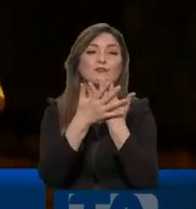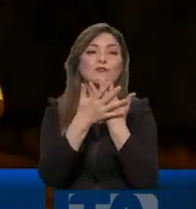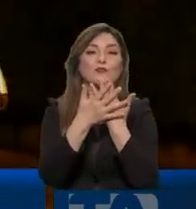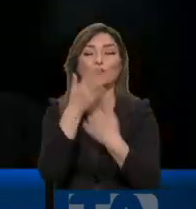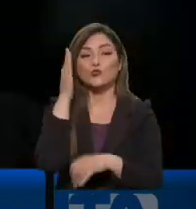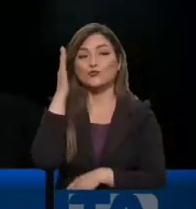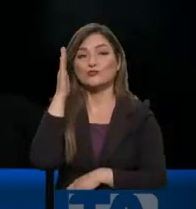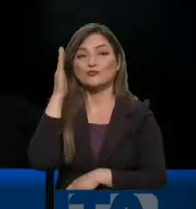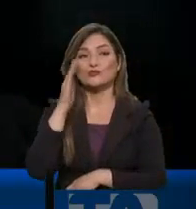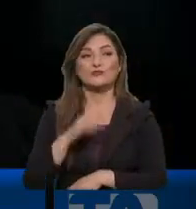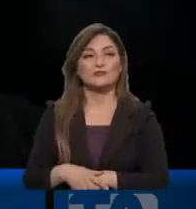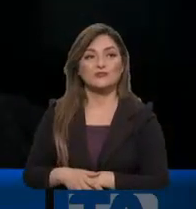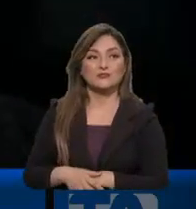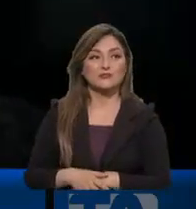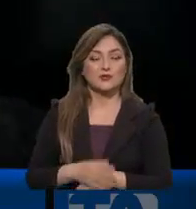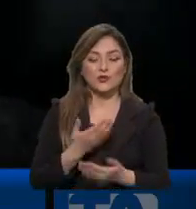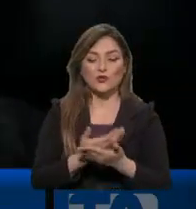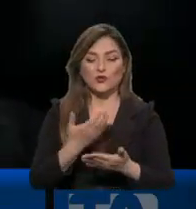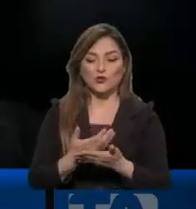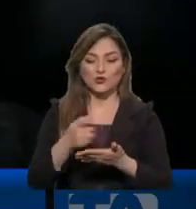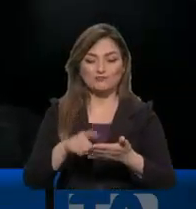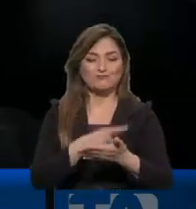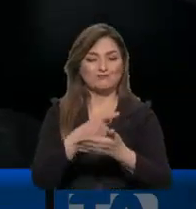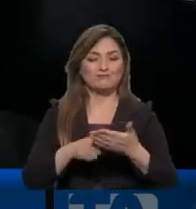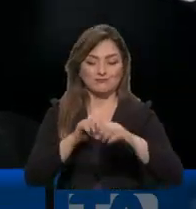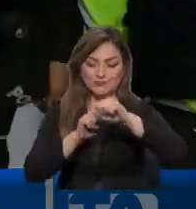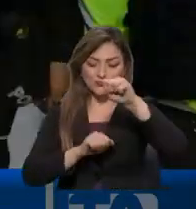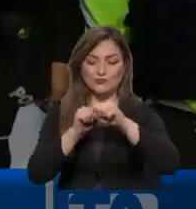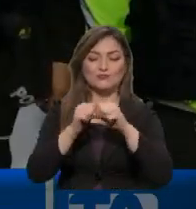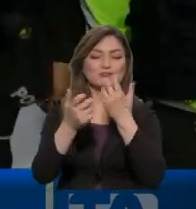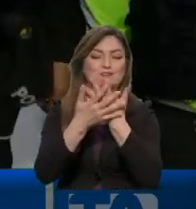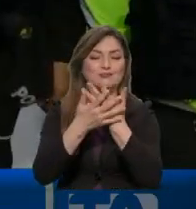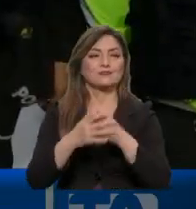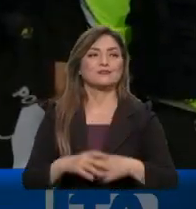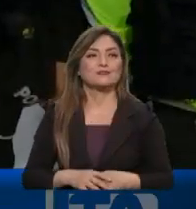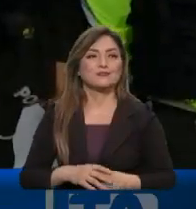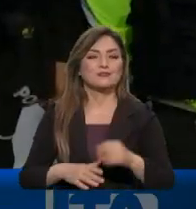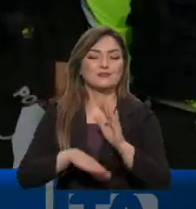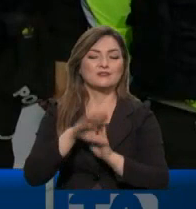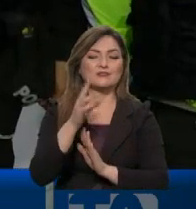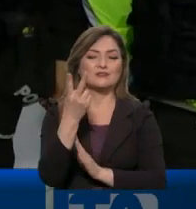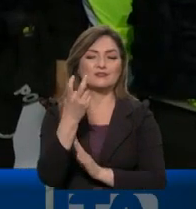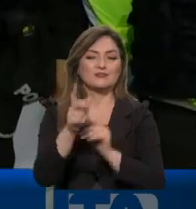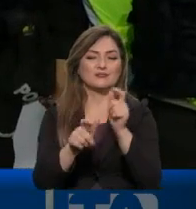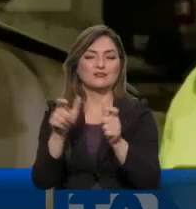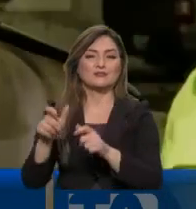Social de Tulcán, donde se incautaron varios objetos prohibidos en una de las celdas que alberga a más de una docena de internos.